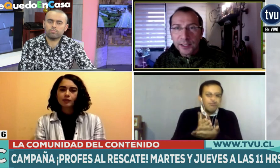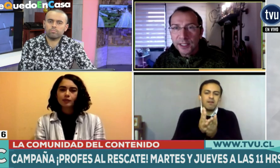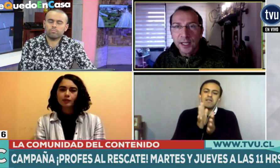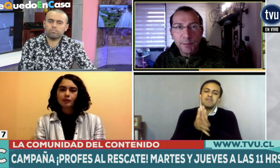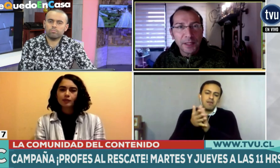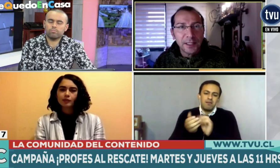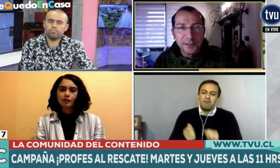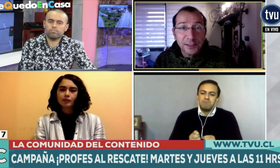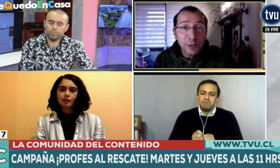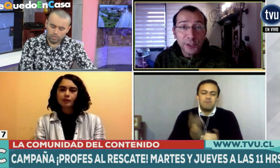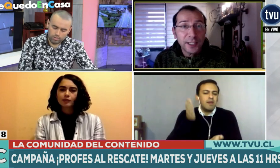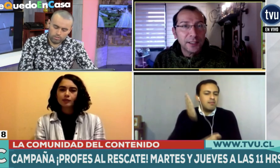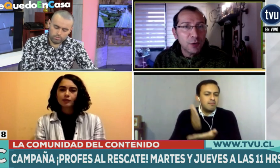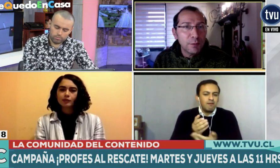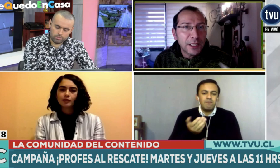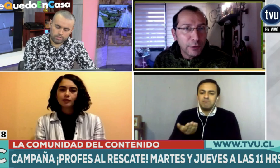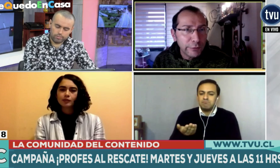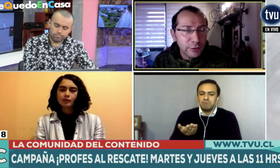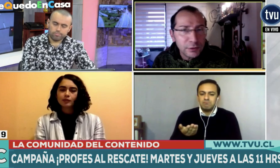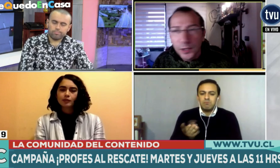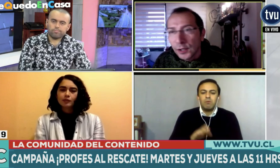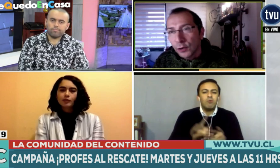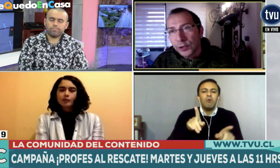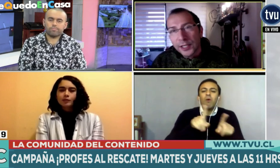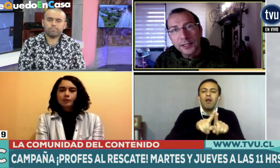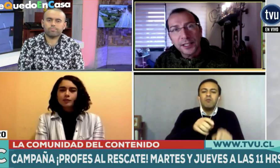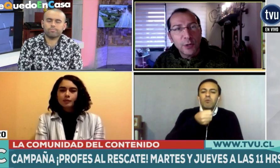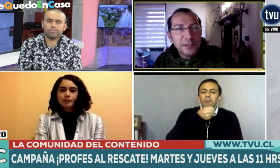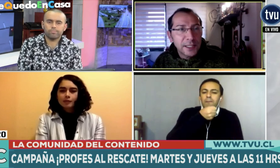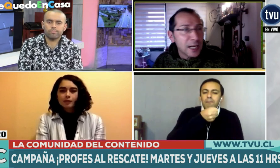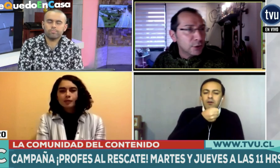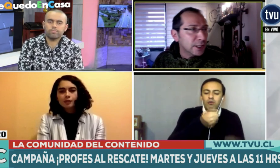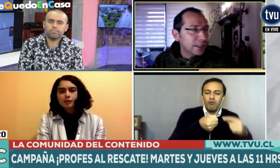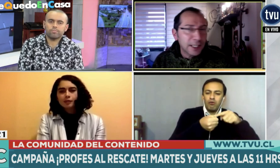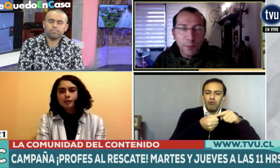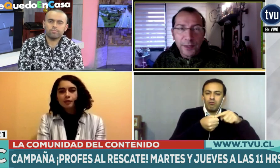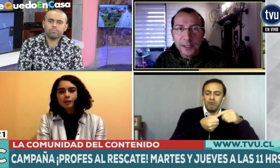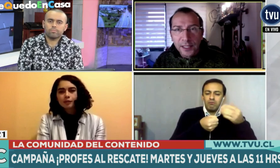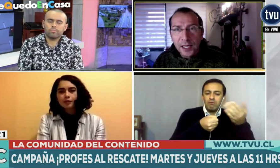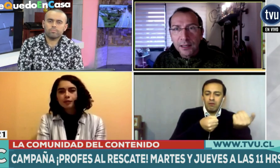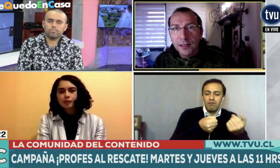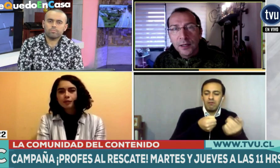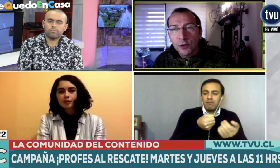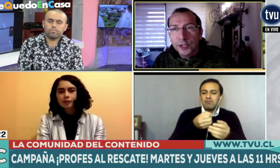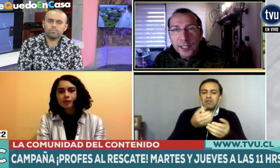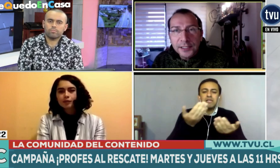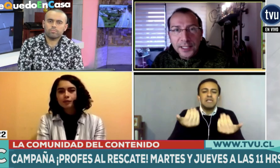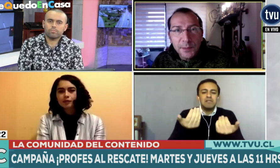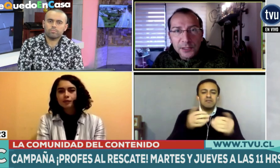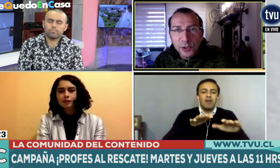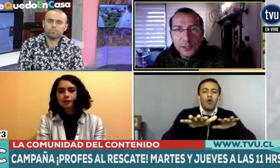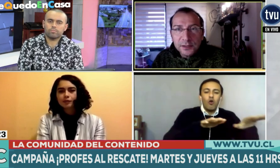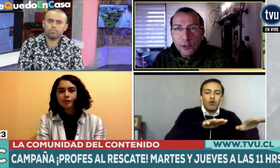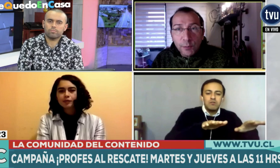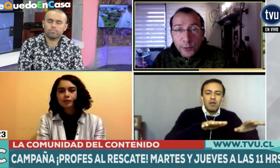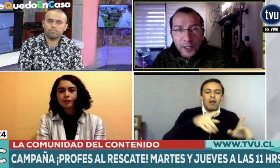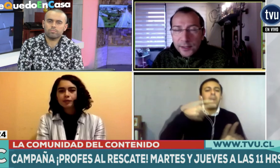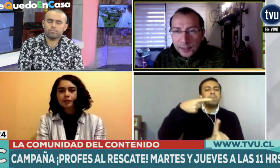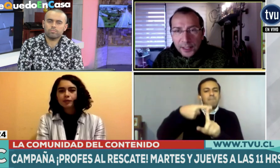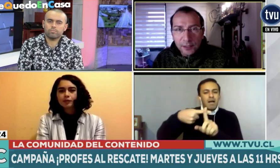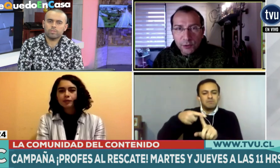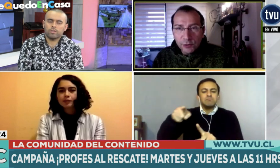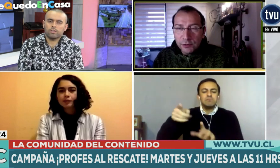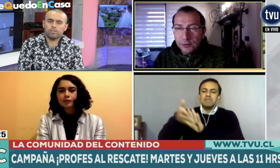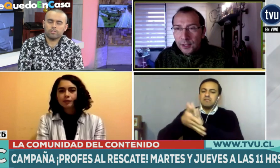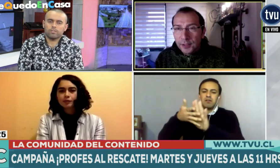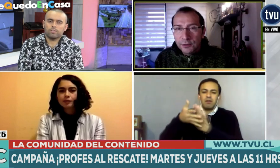el lenguaje de señas? Es parte del estado, como tienes que tener un micrófono, o tienes que tener un escenario, o tienes que tener un pedestal, o tienes que entregar invitaciones, se incorpora,